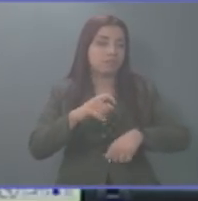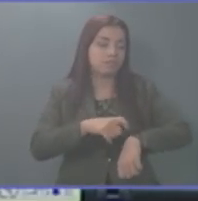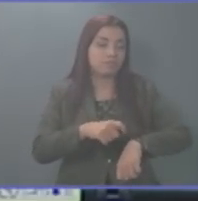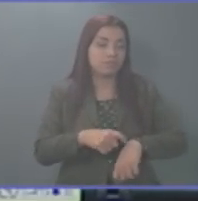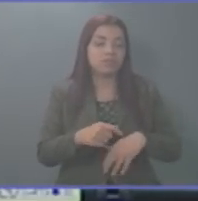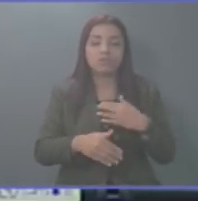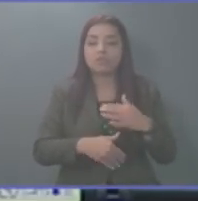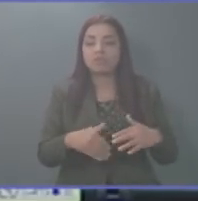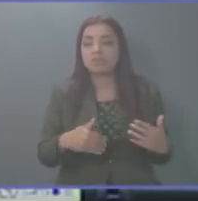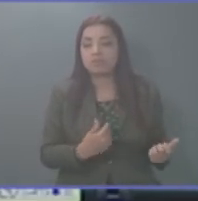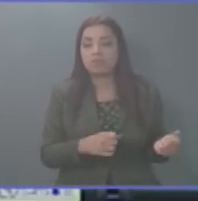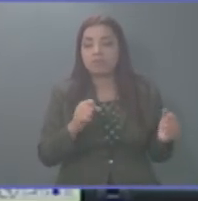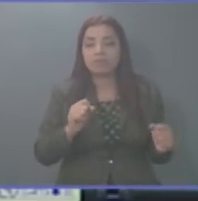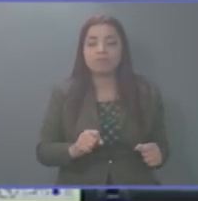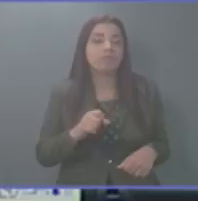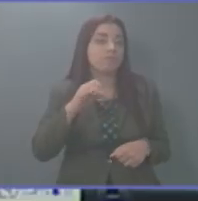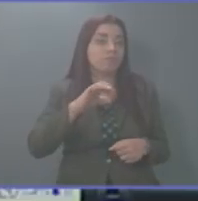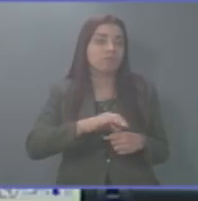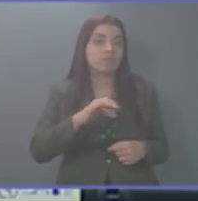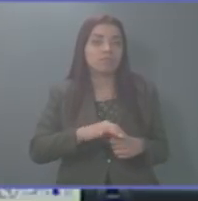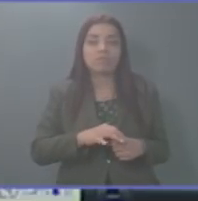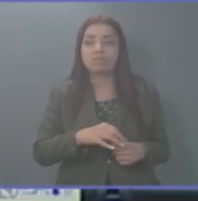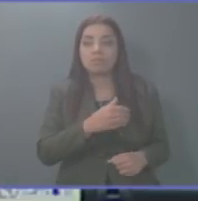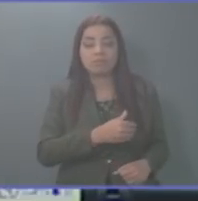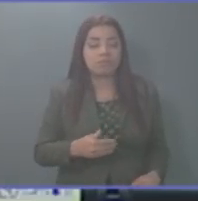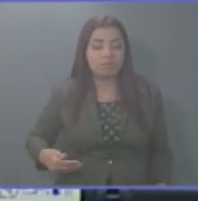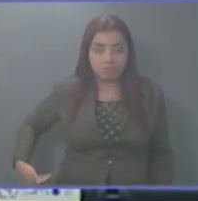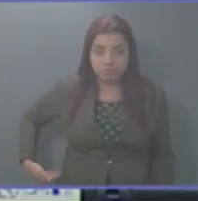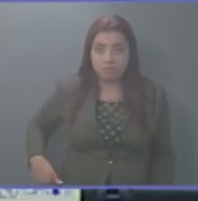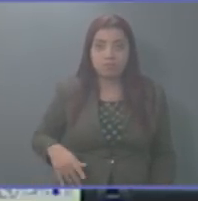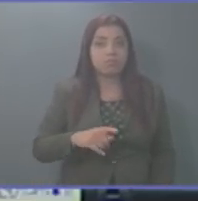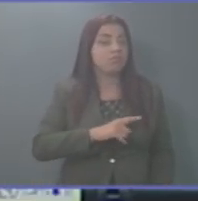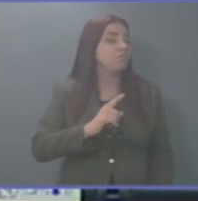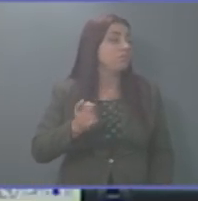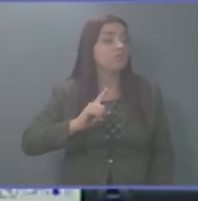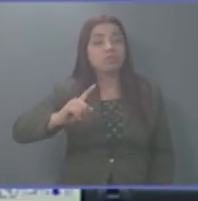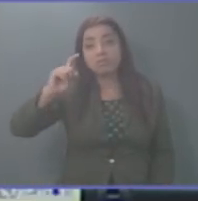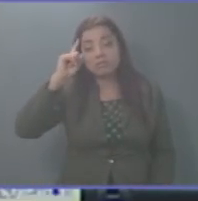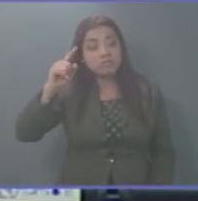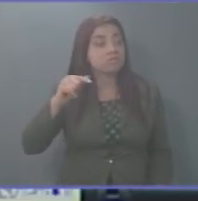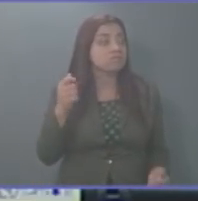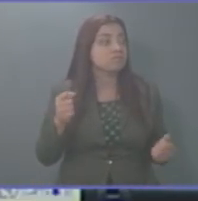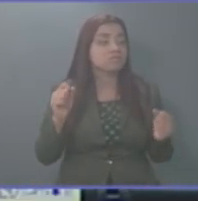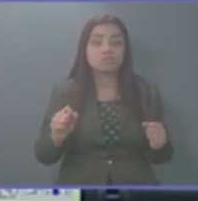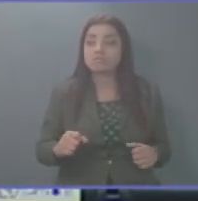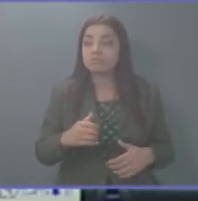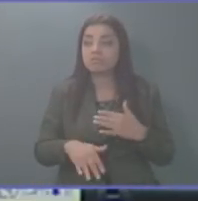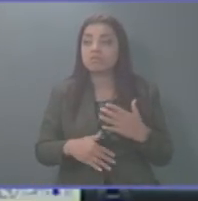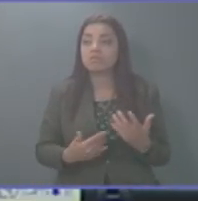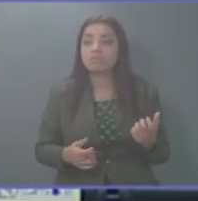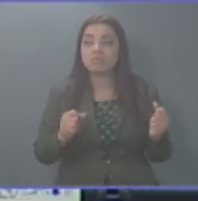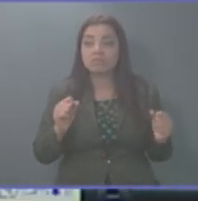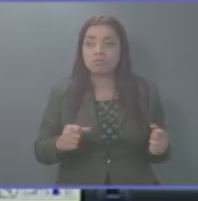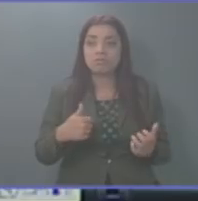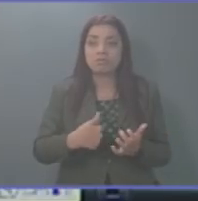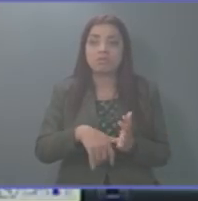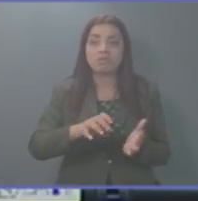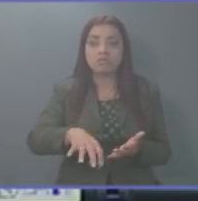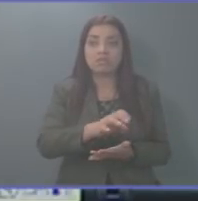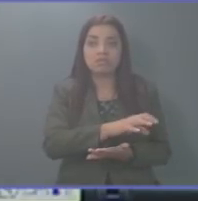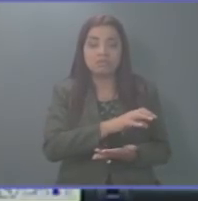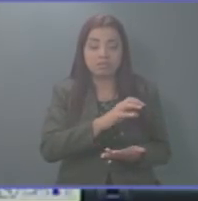forma tradicional en la que se emitió el voto en las presidenciales anteriores y no contempla la posibilidad del voto para las alcaldías.